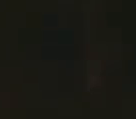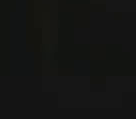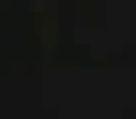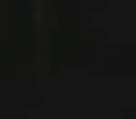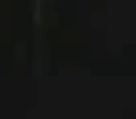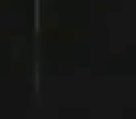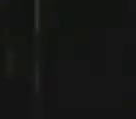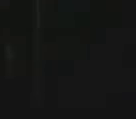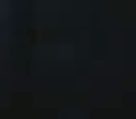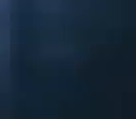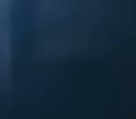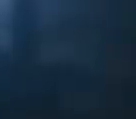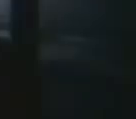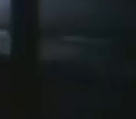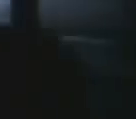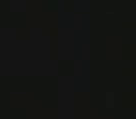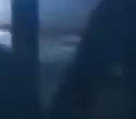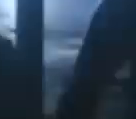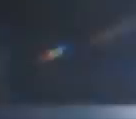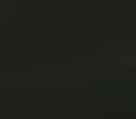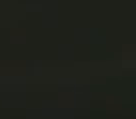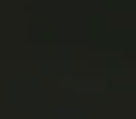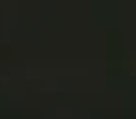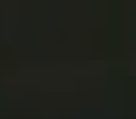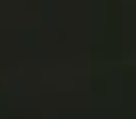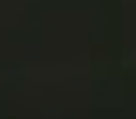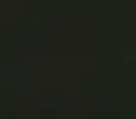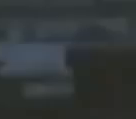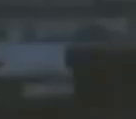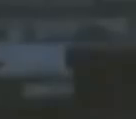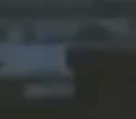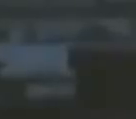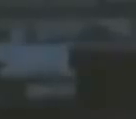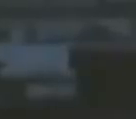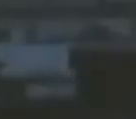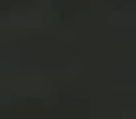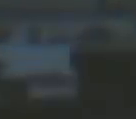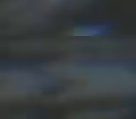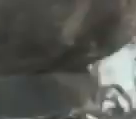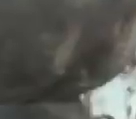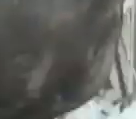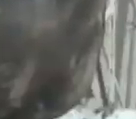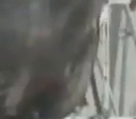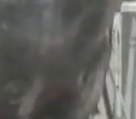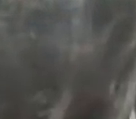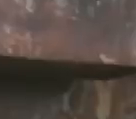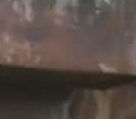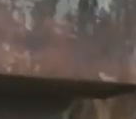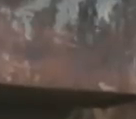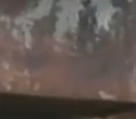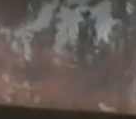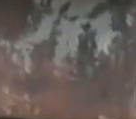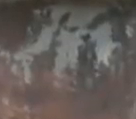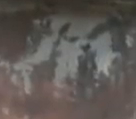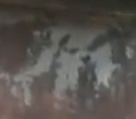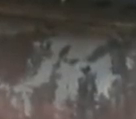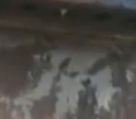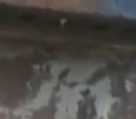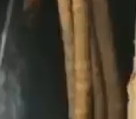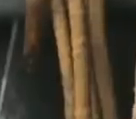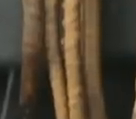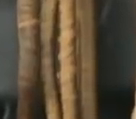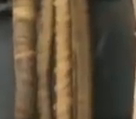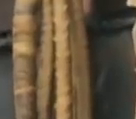servicio eléctrico, generando una gran tensión e incertidumbre en la población. Sin saberlo, estábamos en presencia del